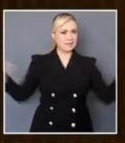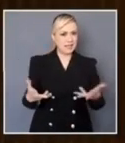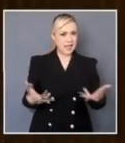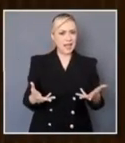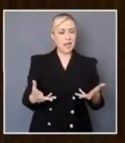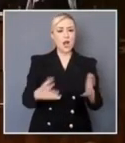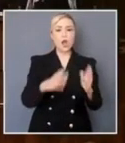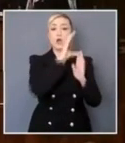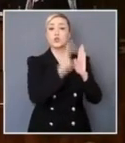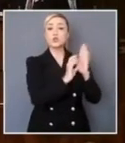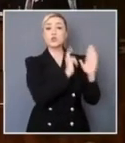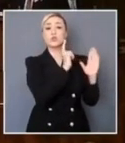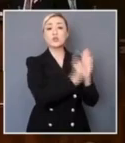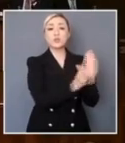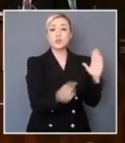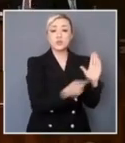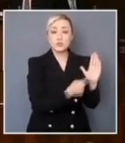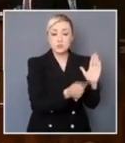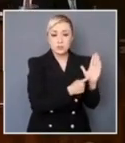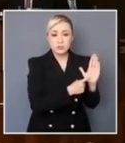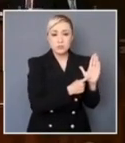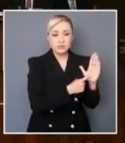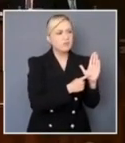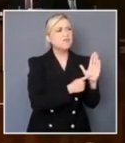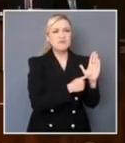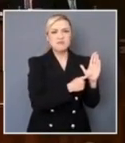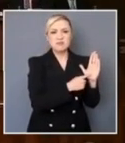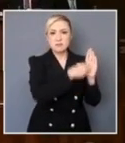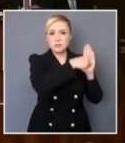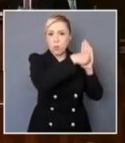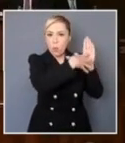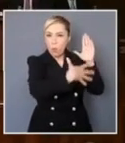Constitución emanan todas las leyes.